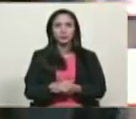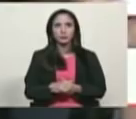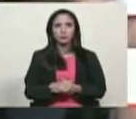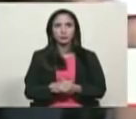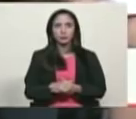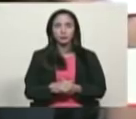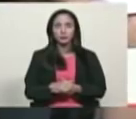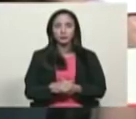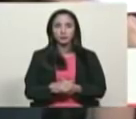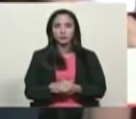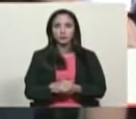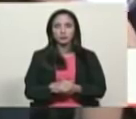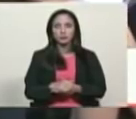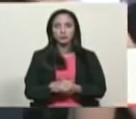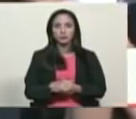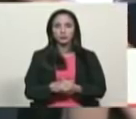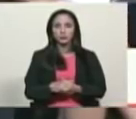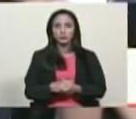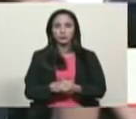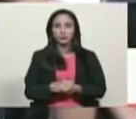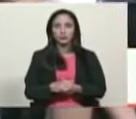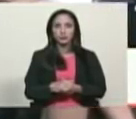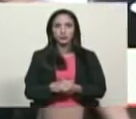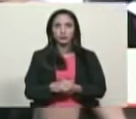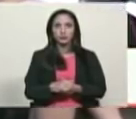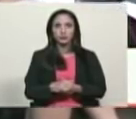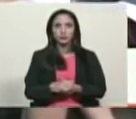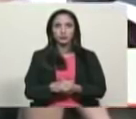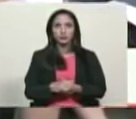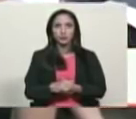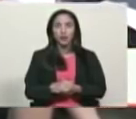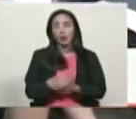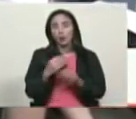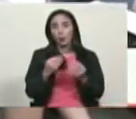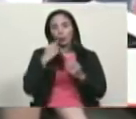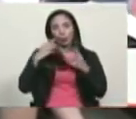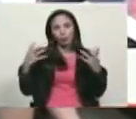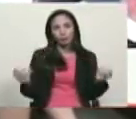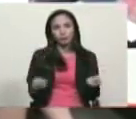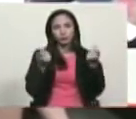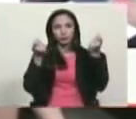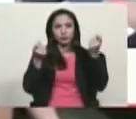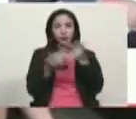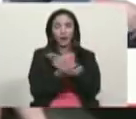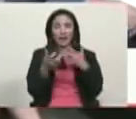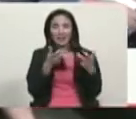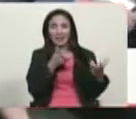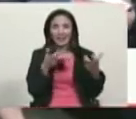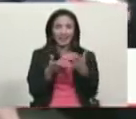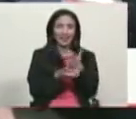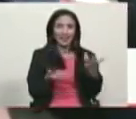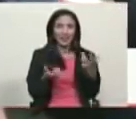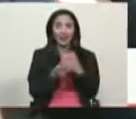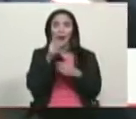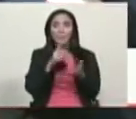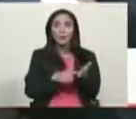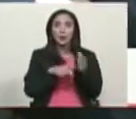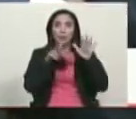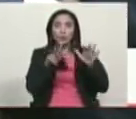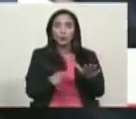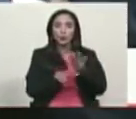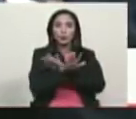el preámbulo de lo que después sería la gran insurrección y la gran guerra federal